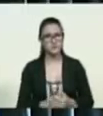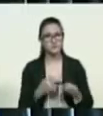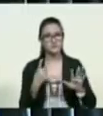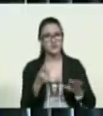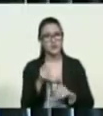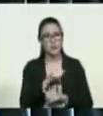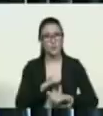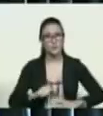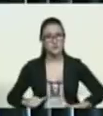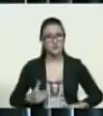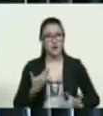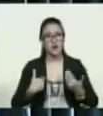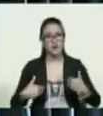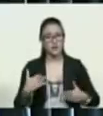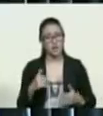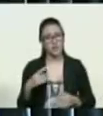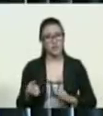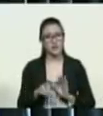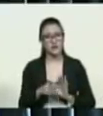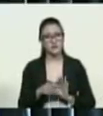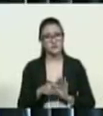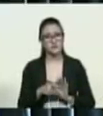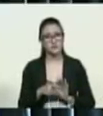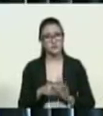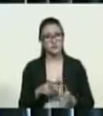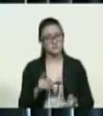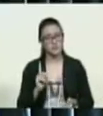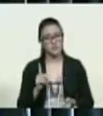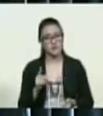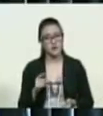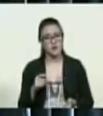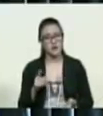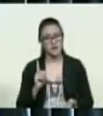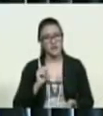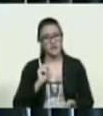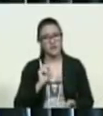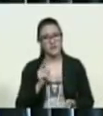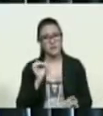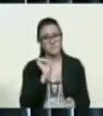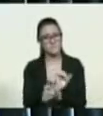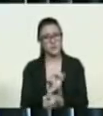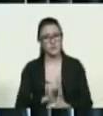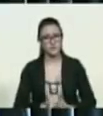guardias nacionales heridos tienen derecho a que quienes perpetraron ese hecho paguen.